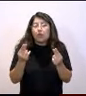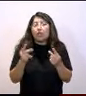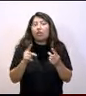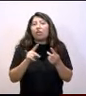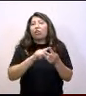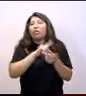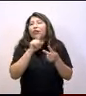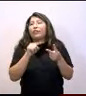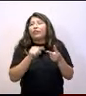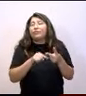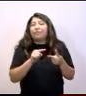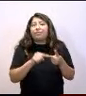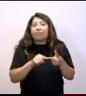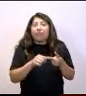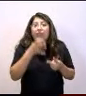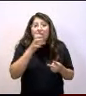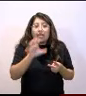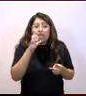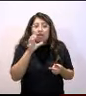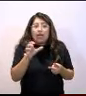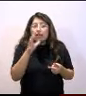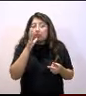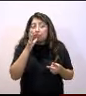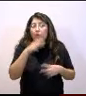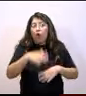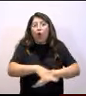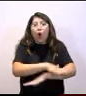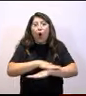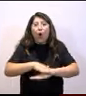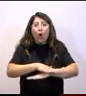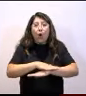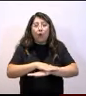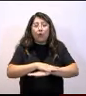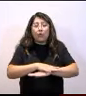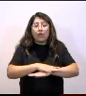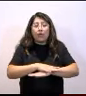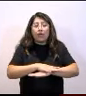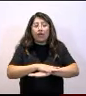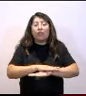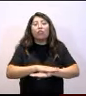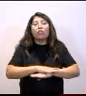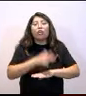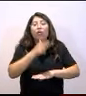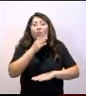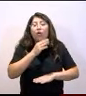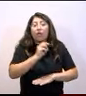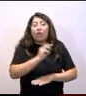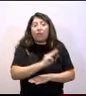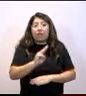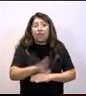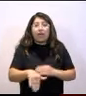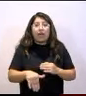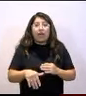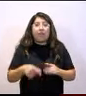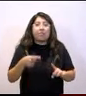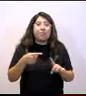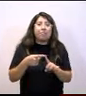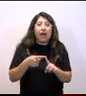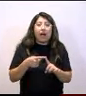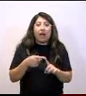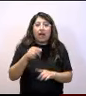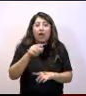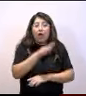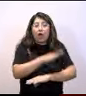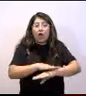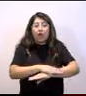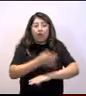que viene son quejas por parte del Gobierno regional, por parte del Partido Popular hacia el Gobierno estatal, por supuesto